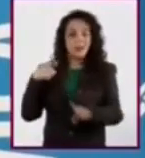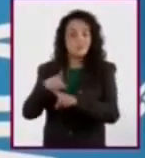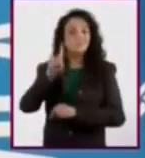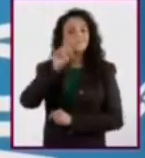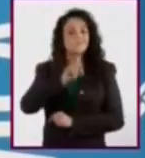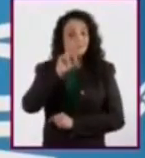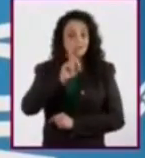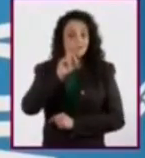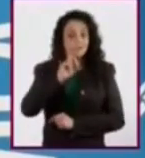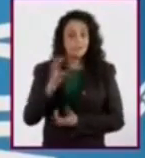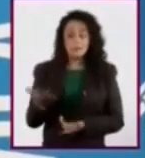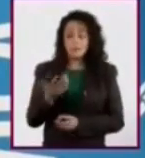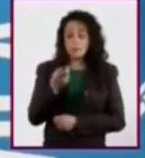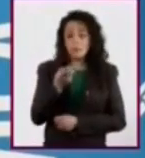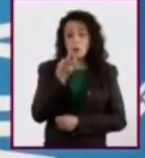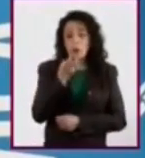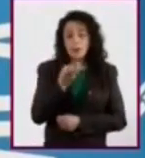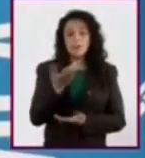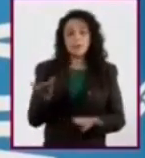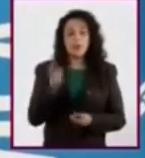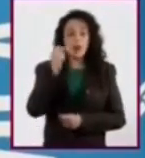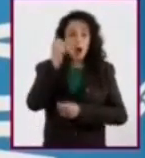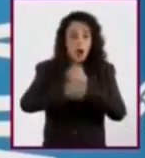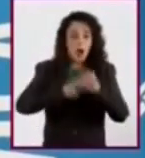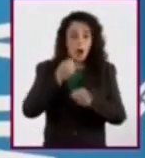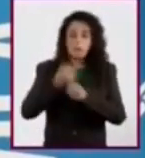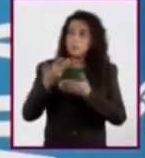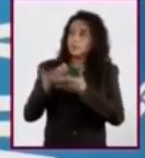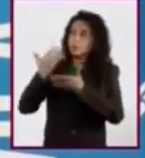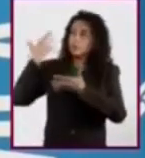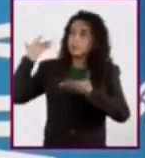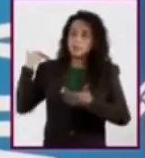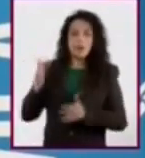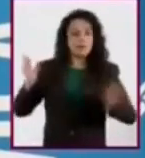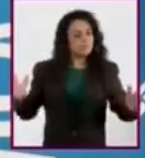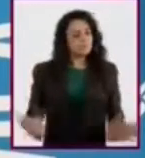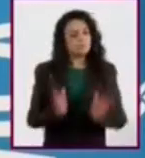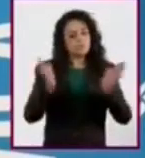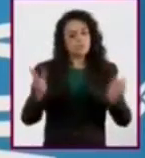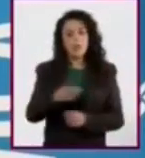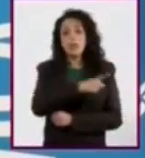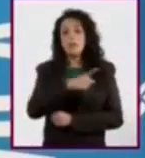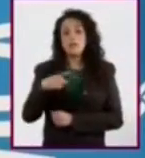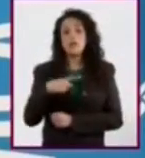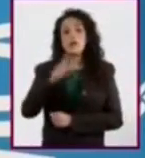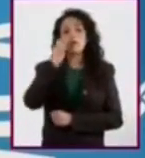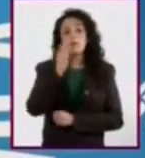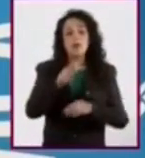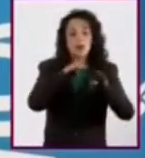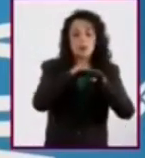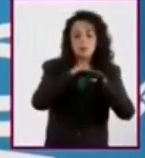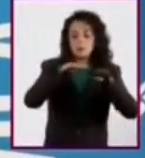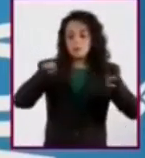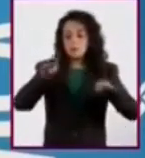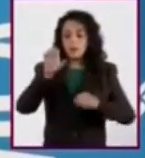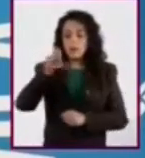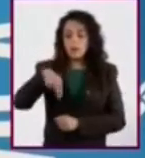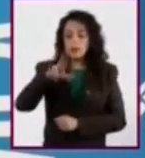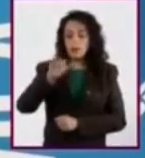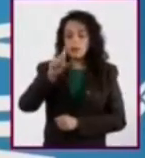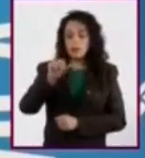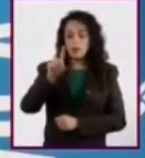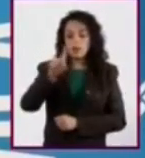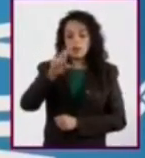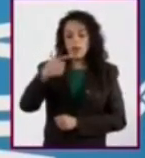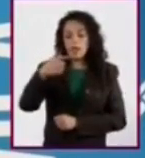estas circunstancias, es que desde años atrás se ha promovido la equidad de género como una forma de contrarrestar y